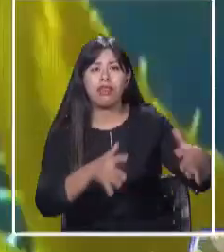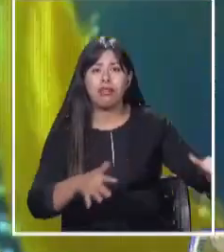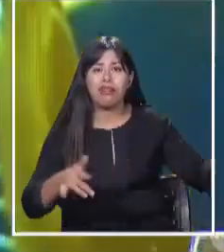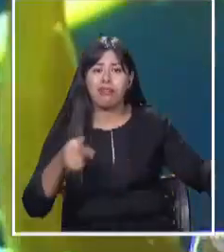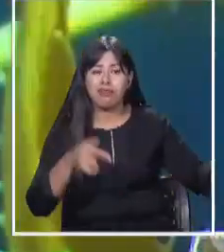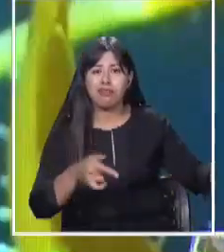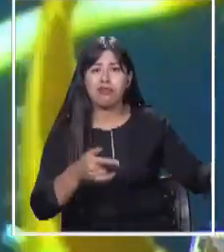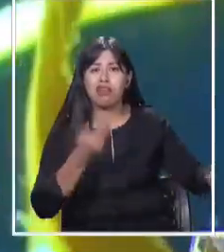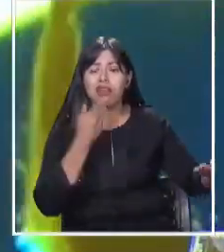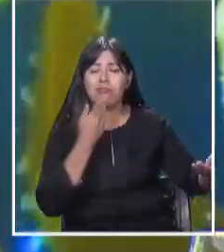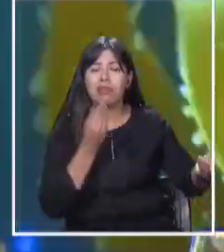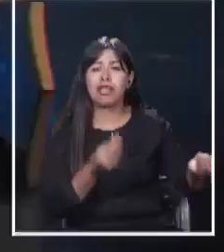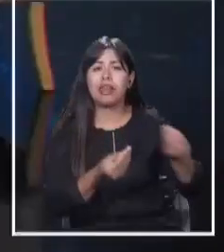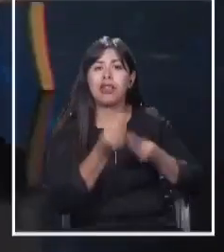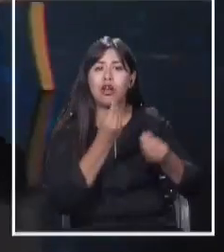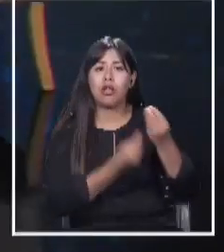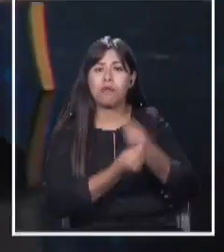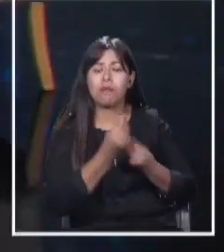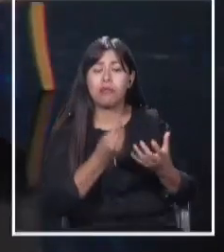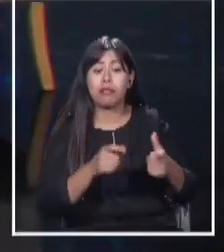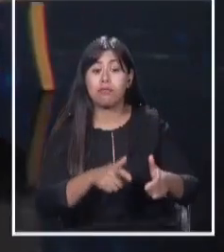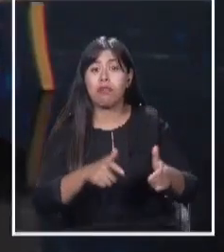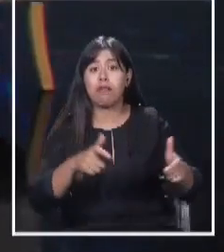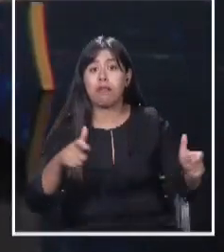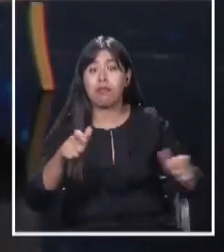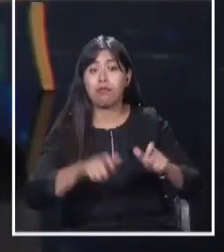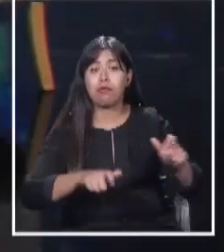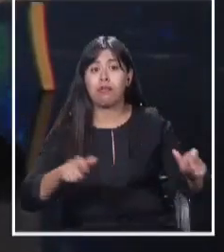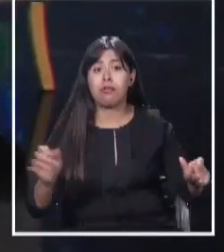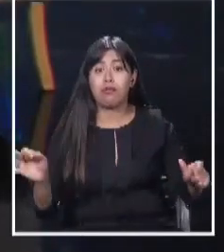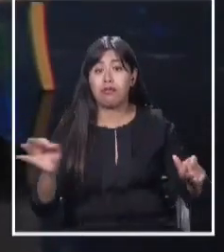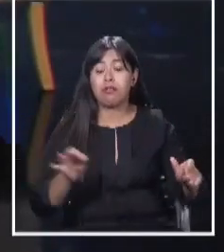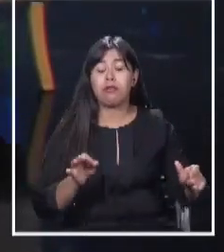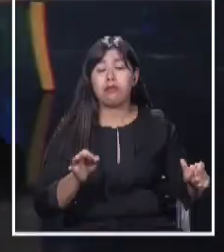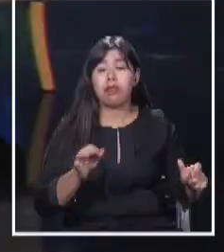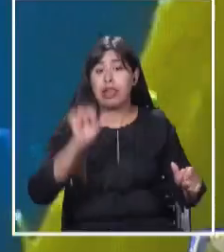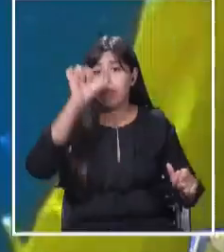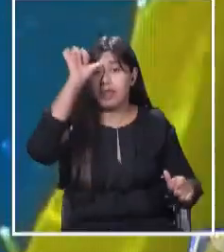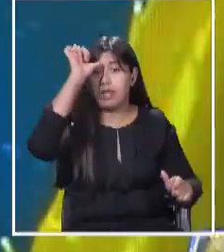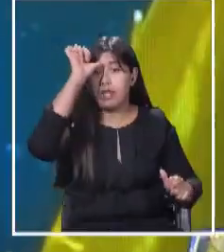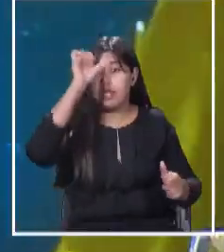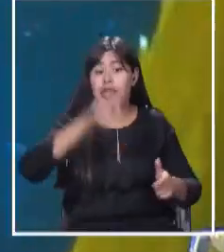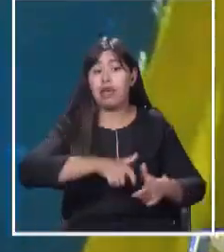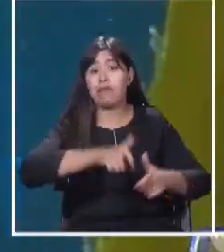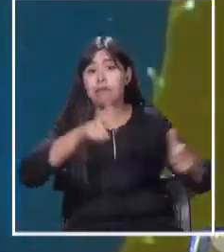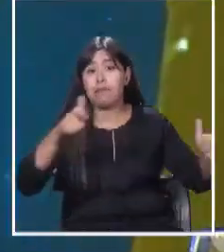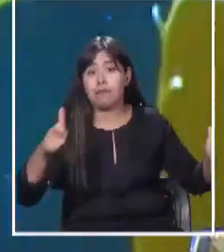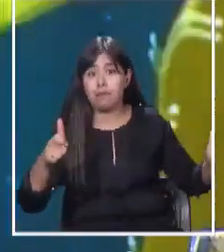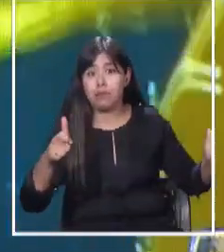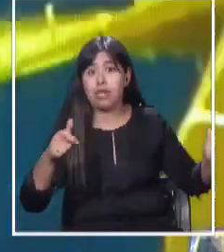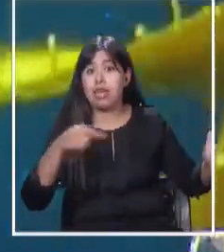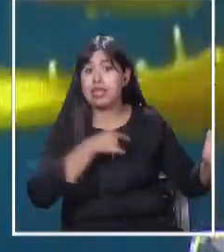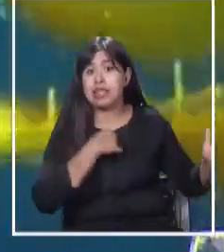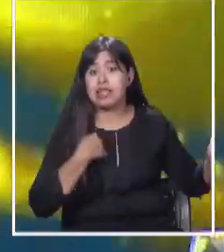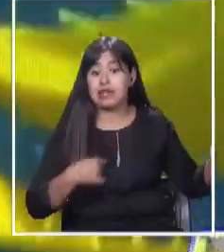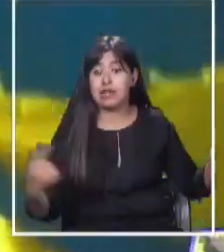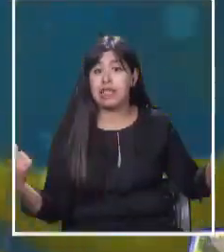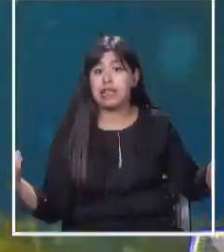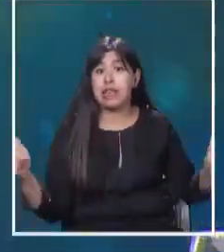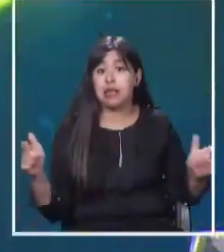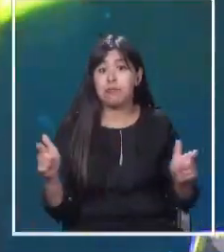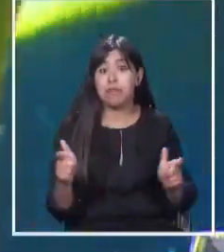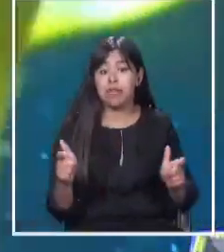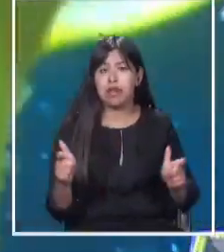necesitamos comer. O sea, la población va aumentando, lo decía Silvia, la India va a superar a China ahora en abril, por ejemplo, extraordinario, impresionante, en menos